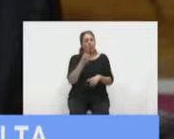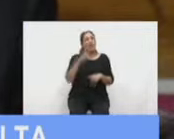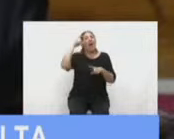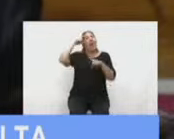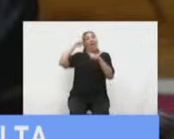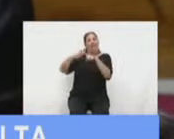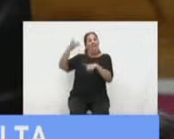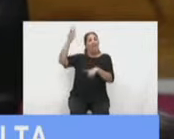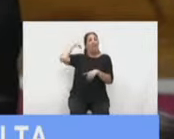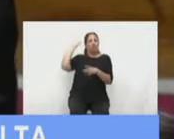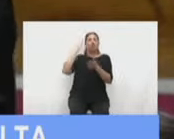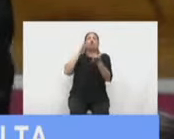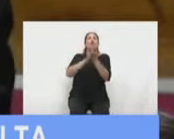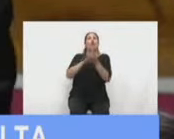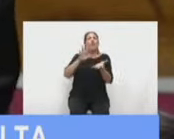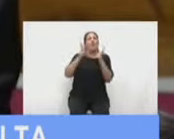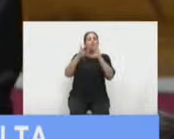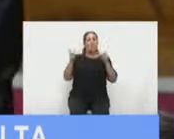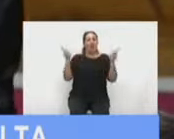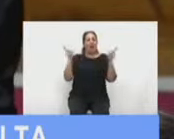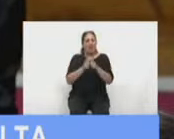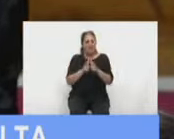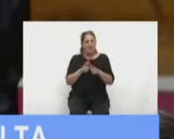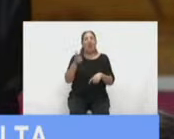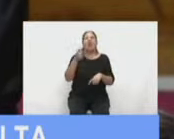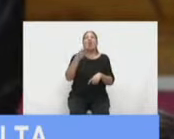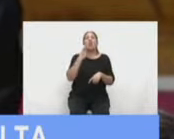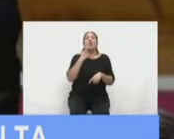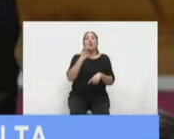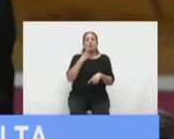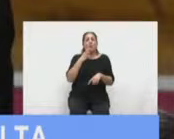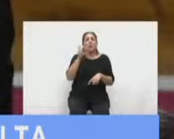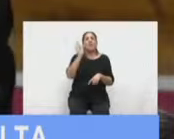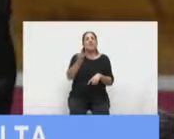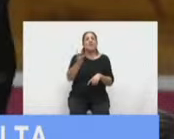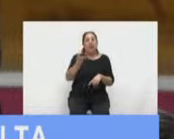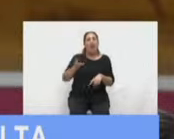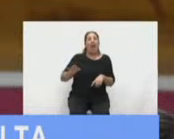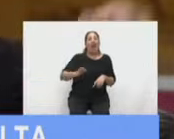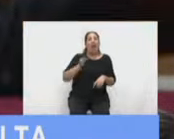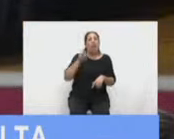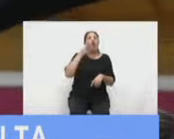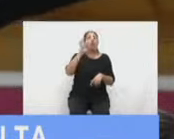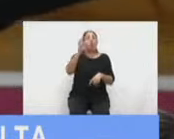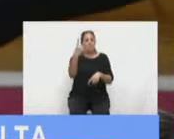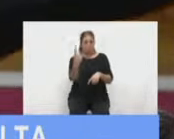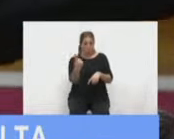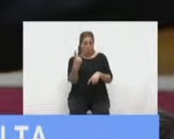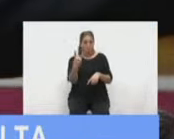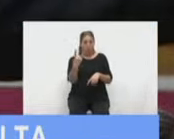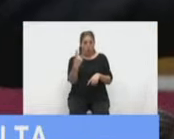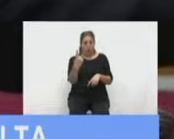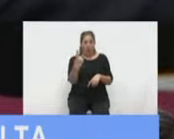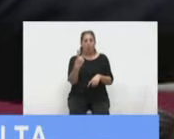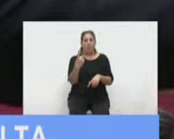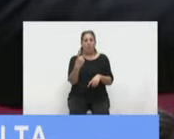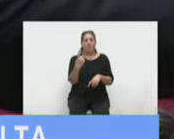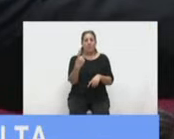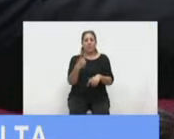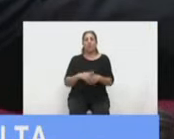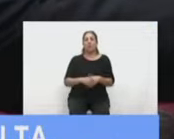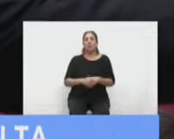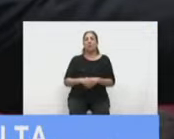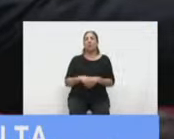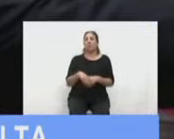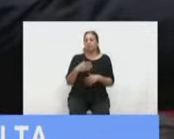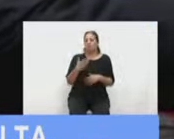y qué significa este apoyo del Fondo Monetario. Claudio, ¿cómo estás? Buenas tardes. Buenas tardes y perdonen